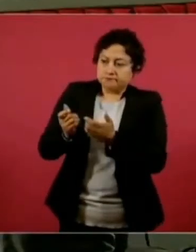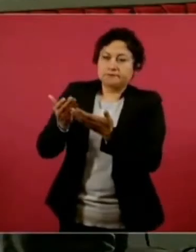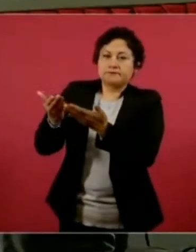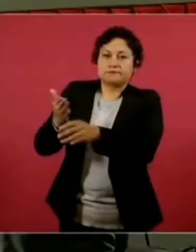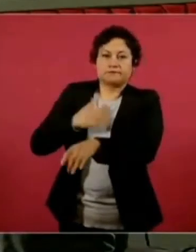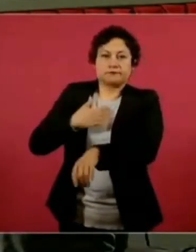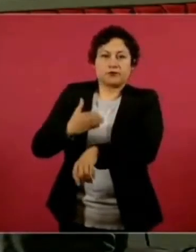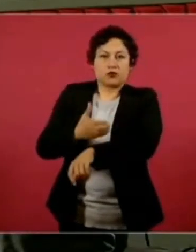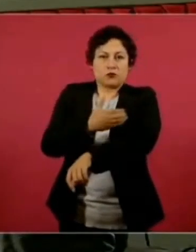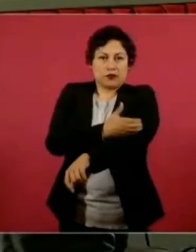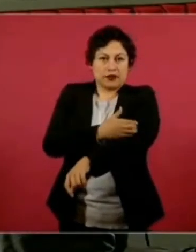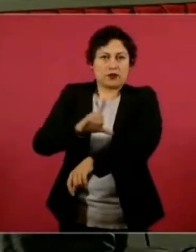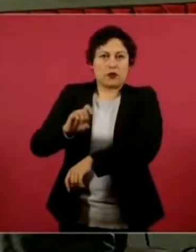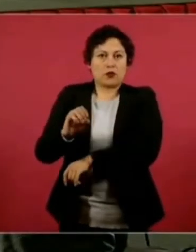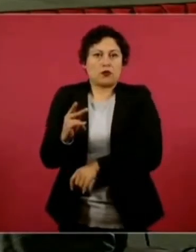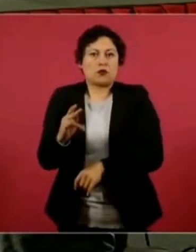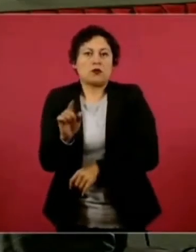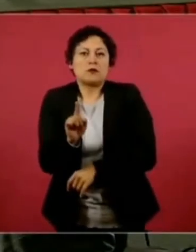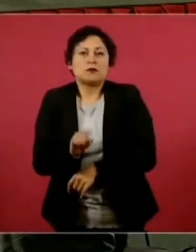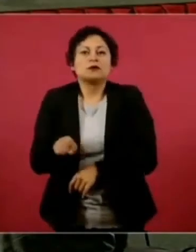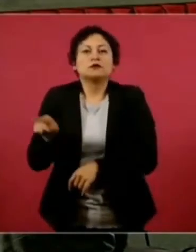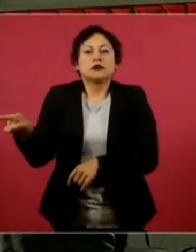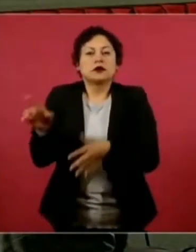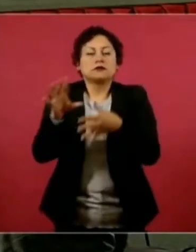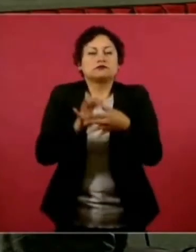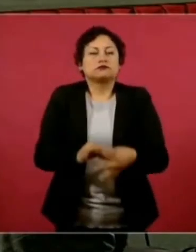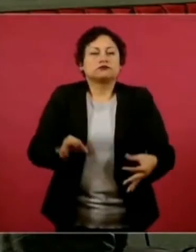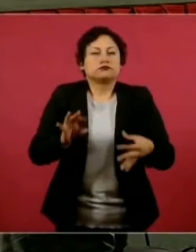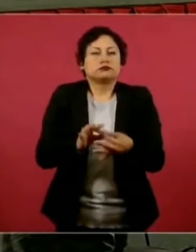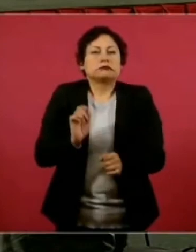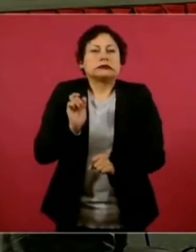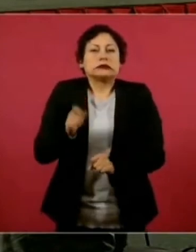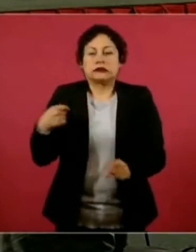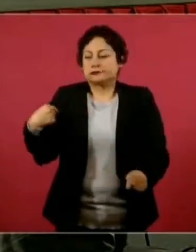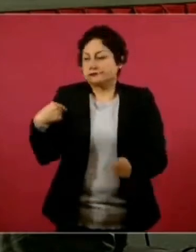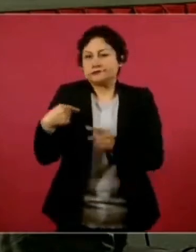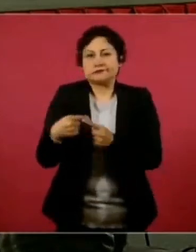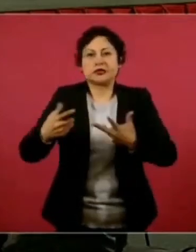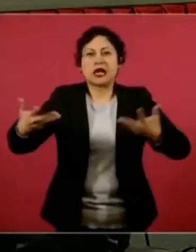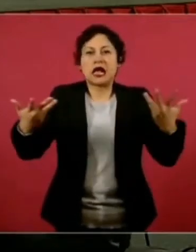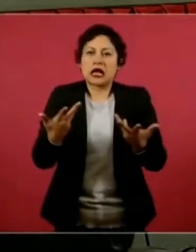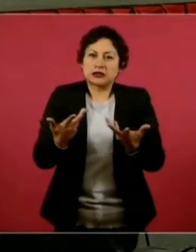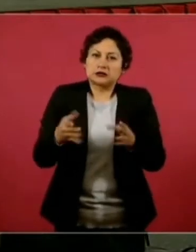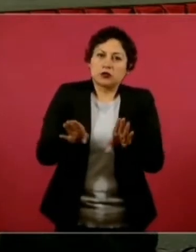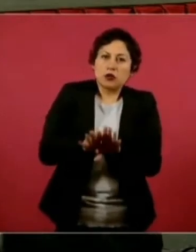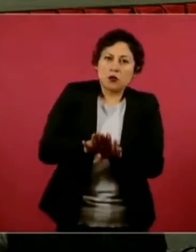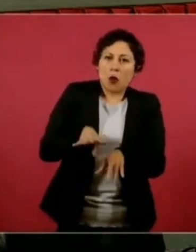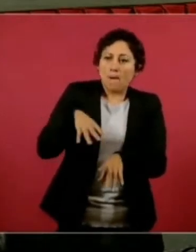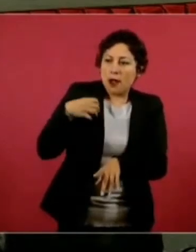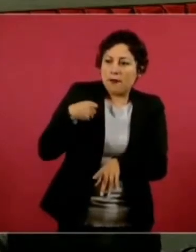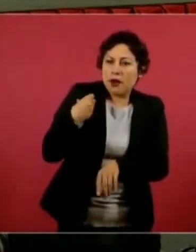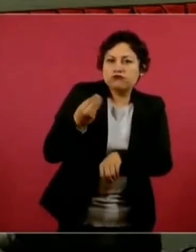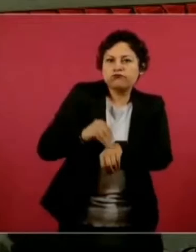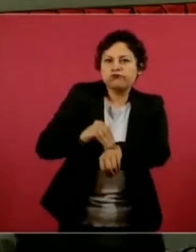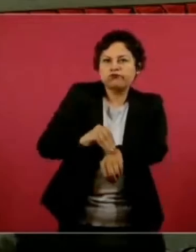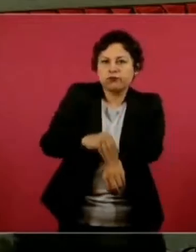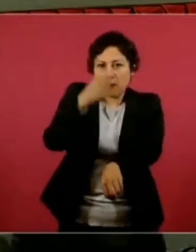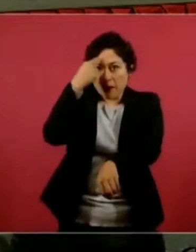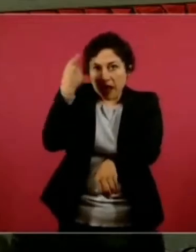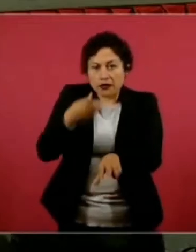complementar respecto del esfuerzo de inversiones que hemos hecho en la CFE y este cambio de paradigma con respecto a la planeación